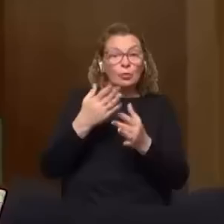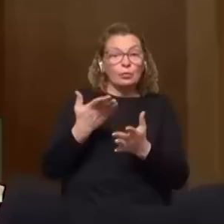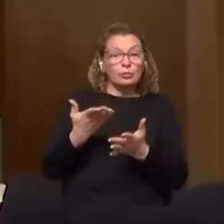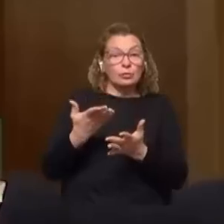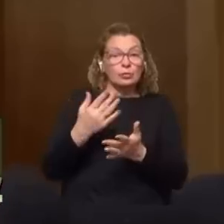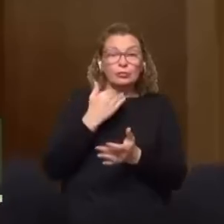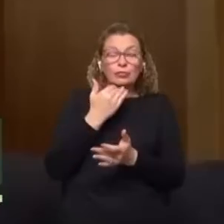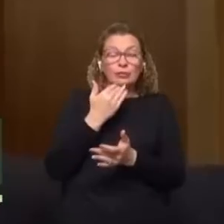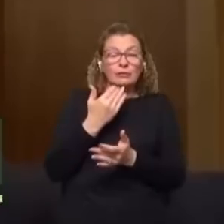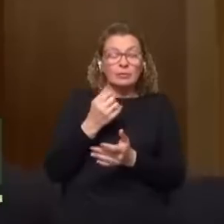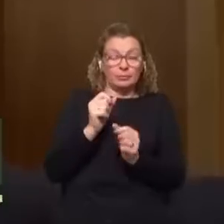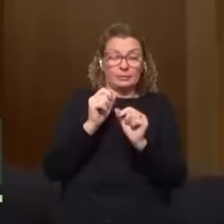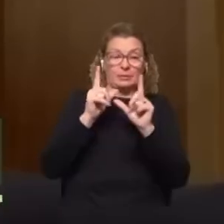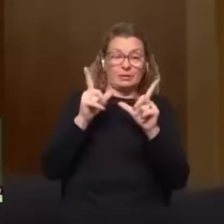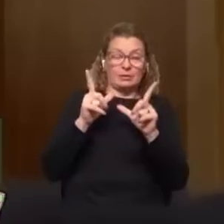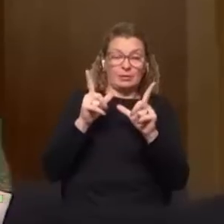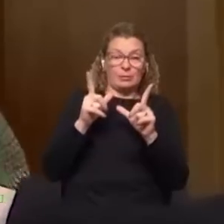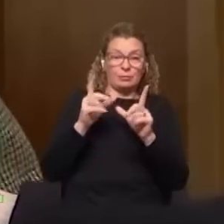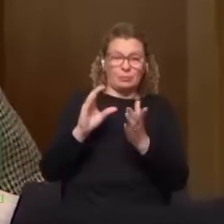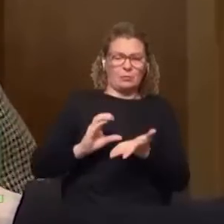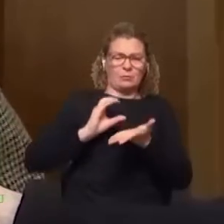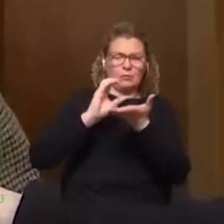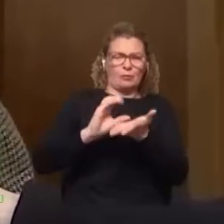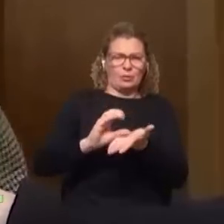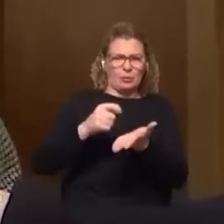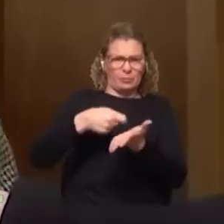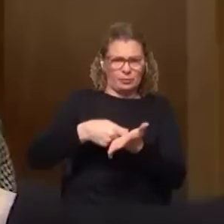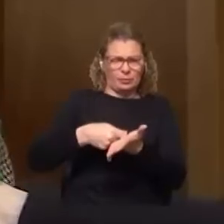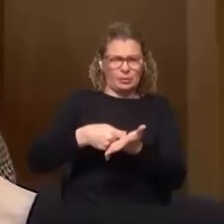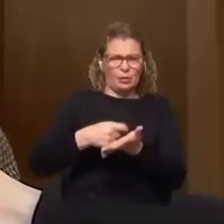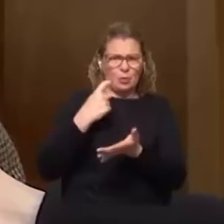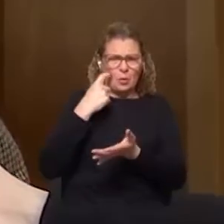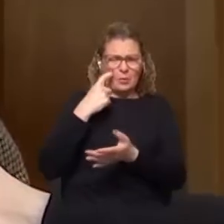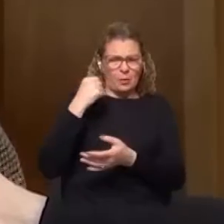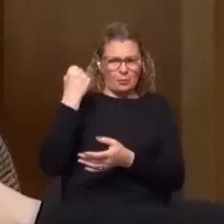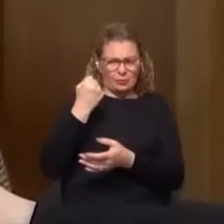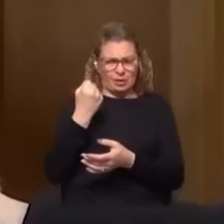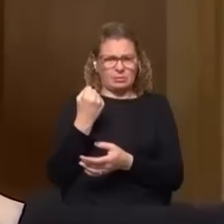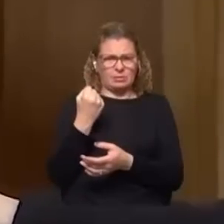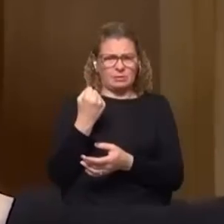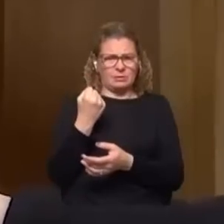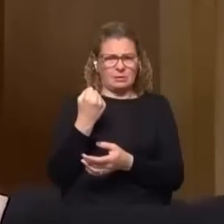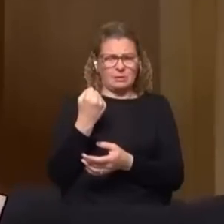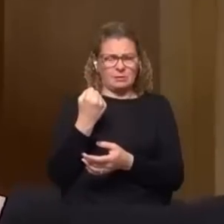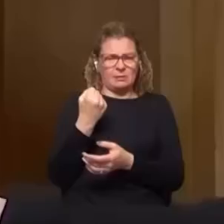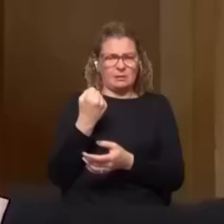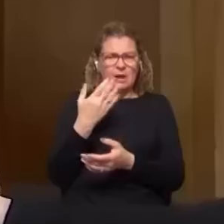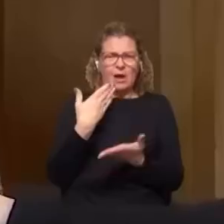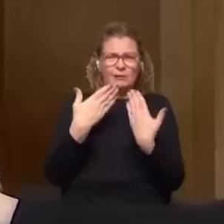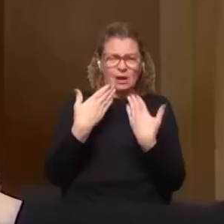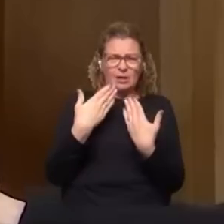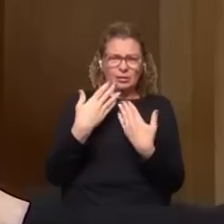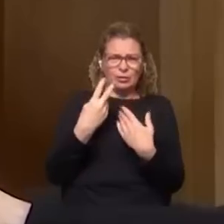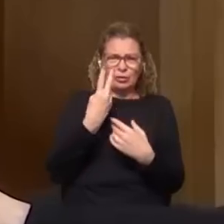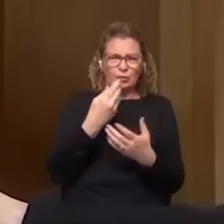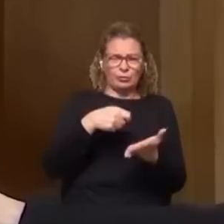no lo sabemos pero nos llama la atención además estos refuerzos presupuestales de cifras muy importantes no este se ha hablado de dos